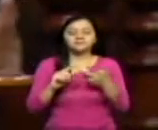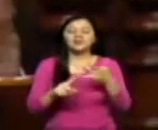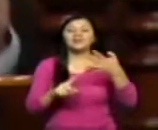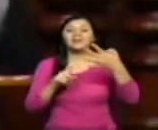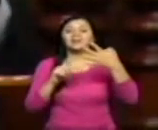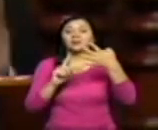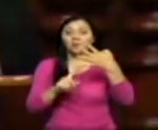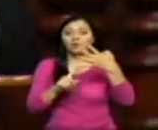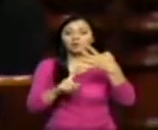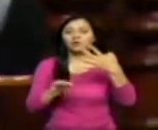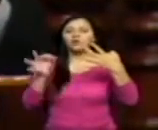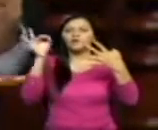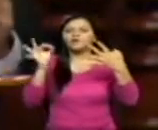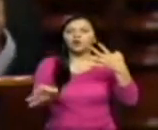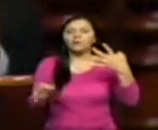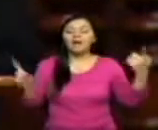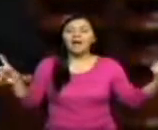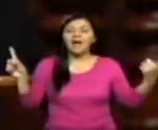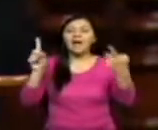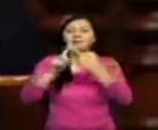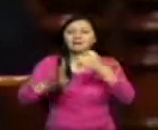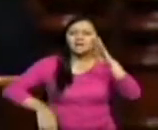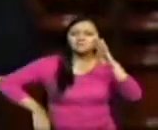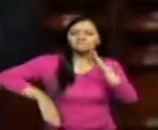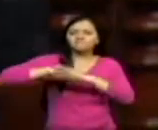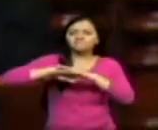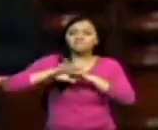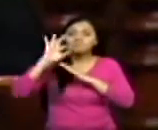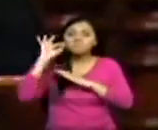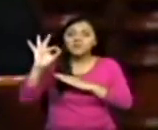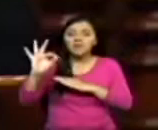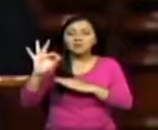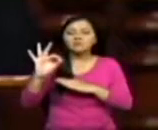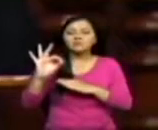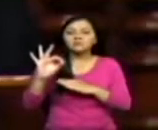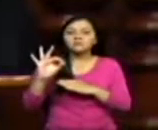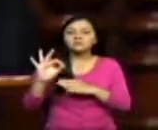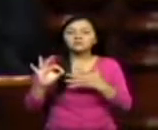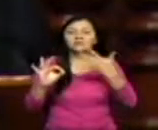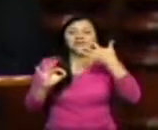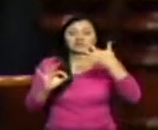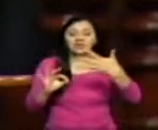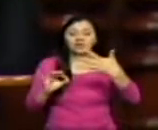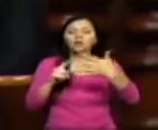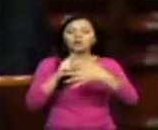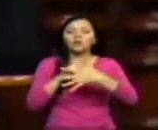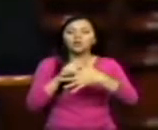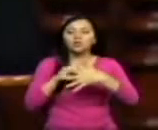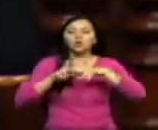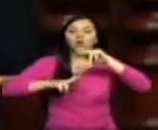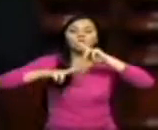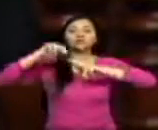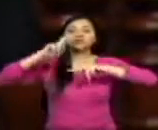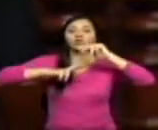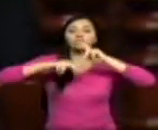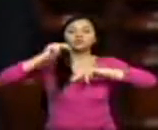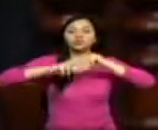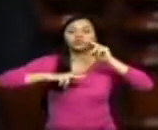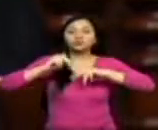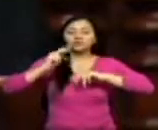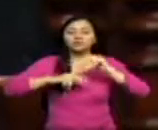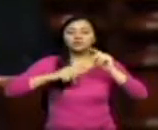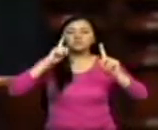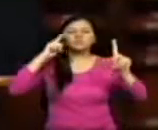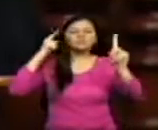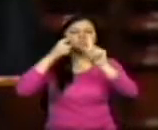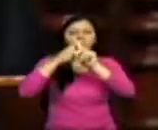Formalizar el país hasta el máximo posible. Cinco, construir infraestructura para el